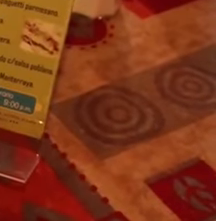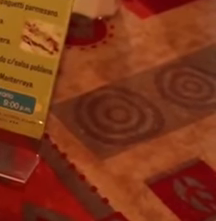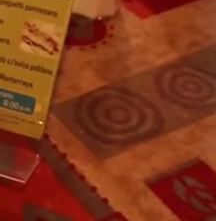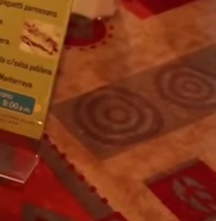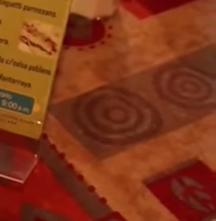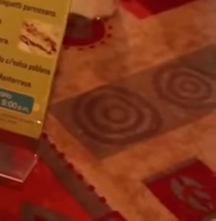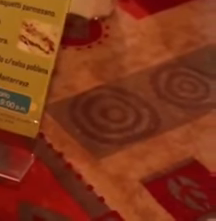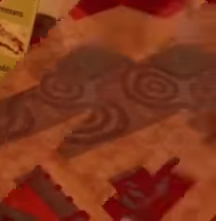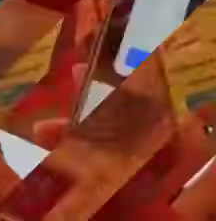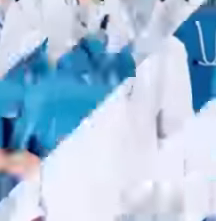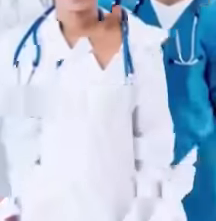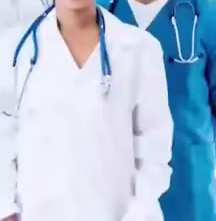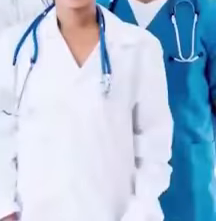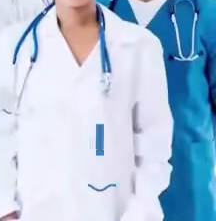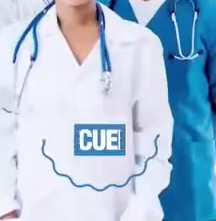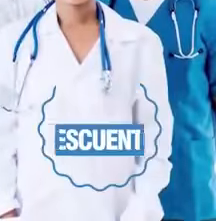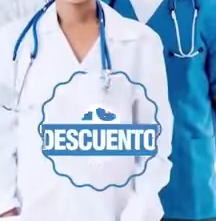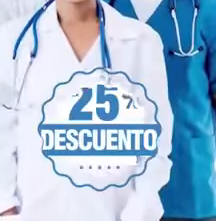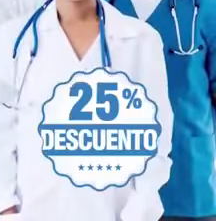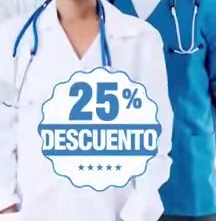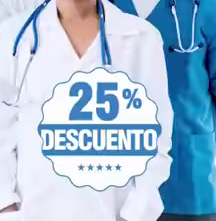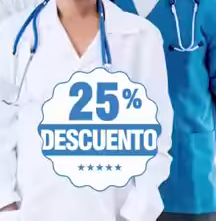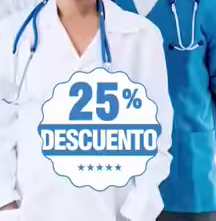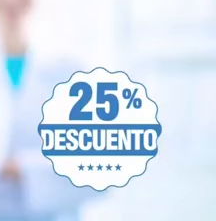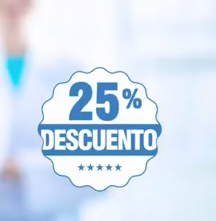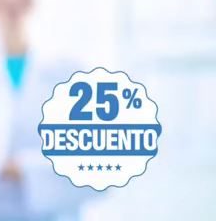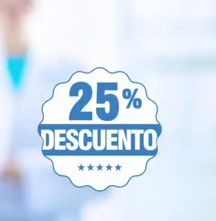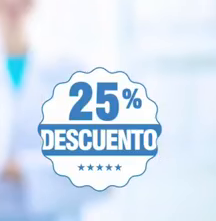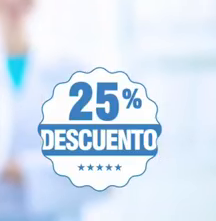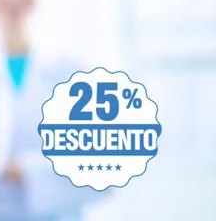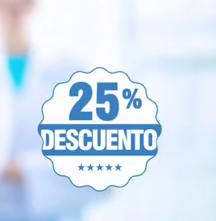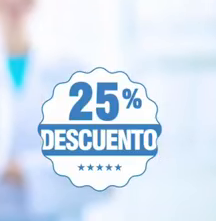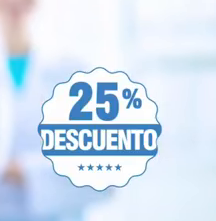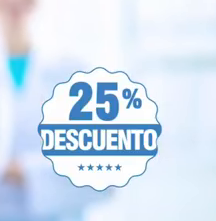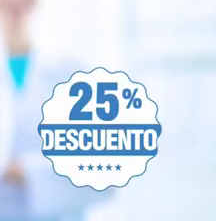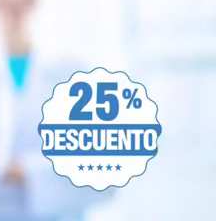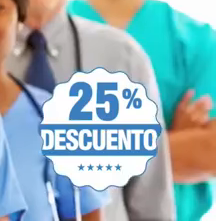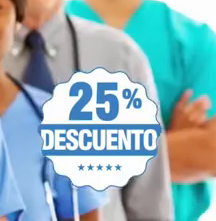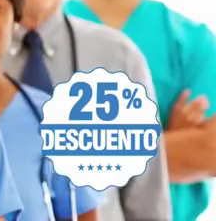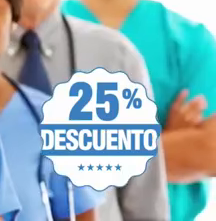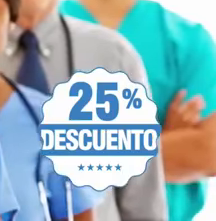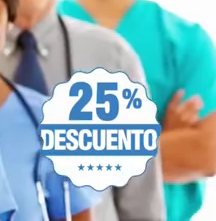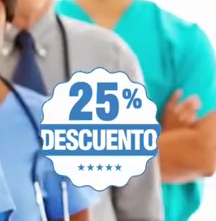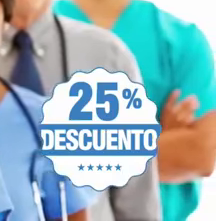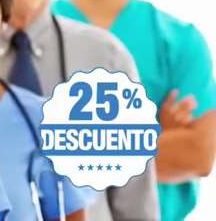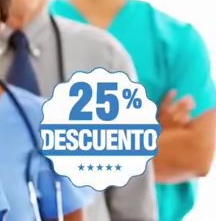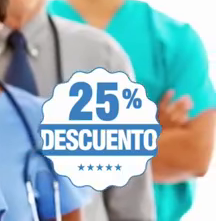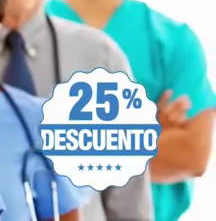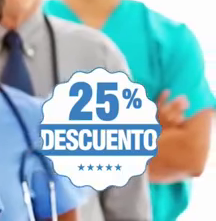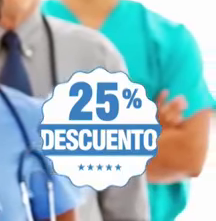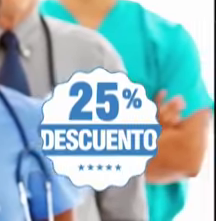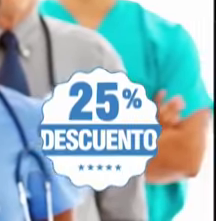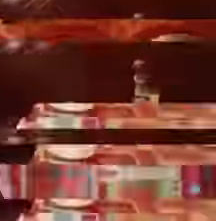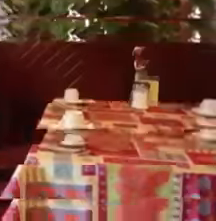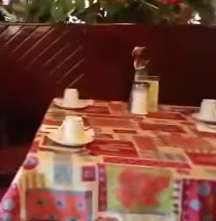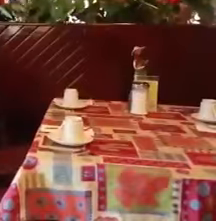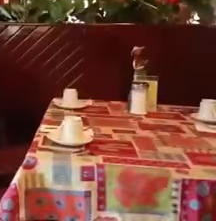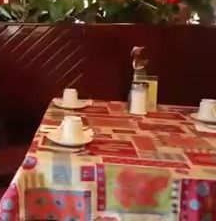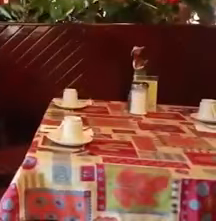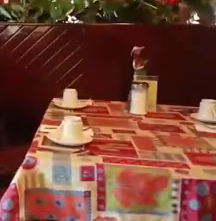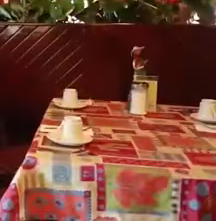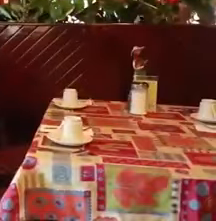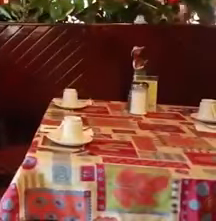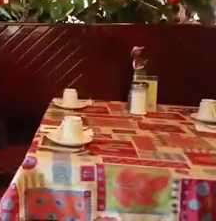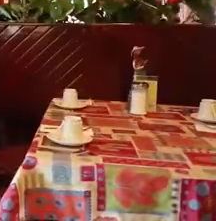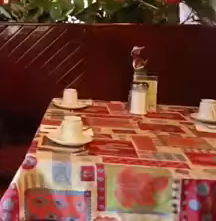código QR. En reconocimiento a todo el personal médico, les brindamos un descuento del 25% en su consumo. En